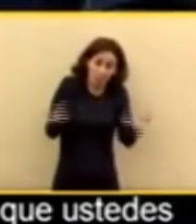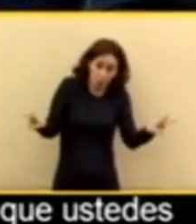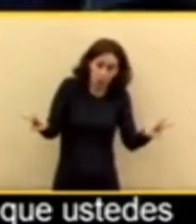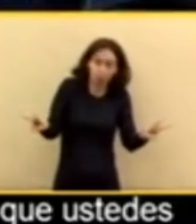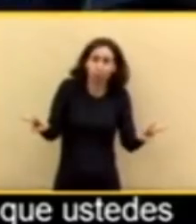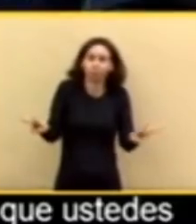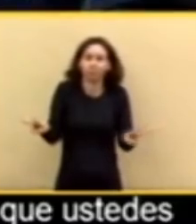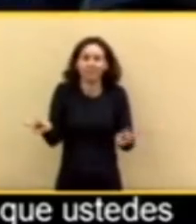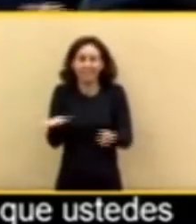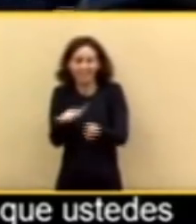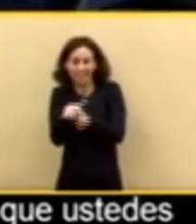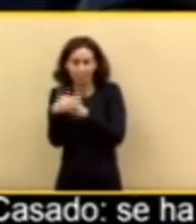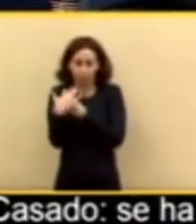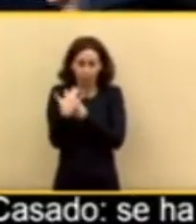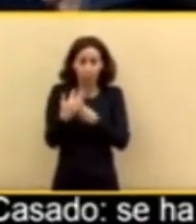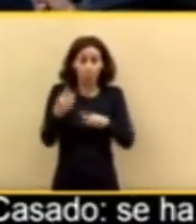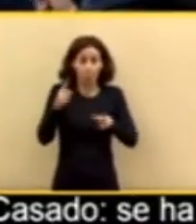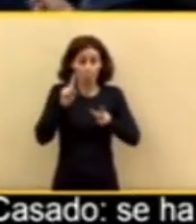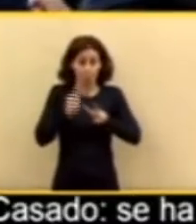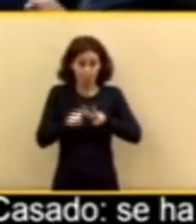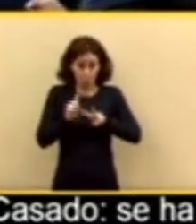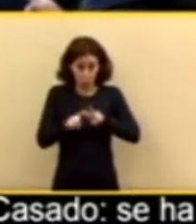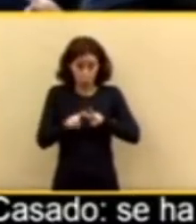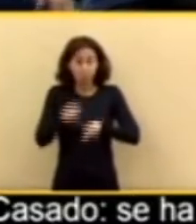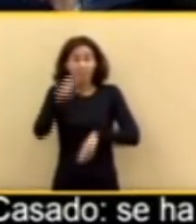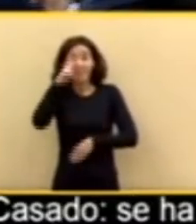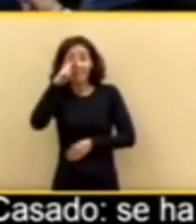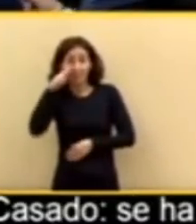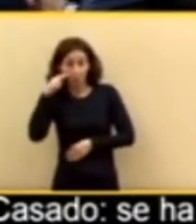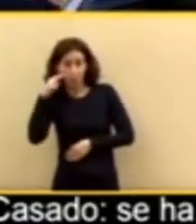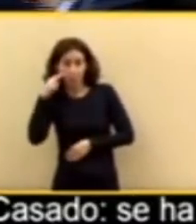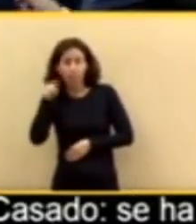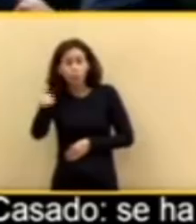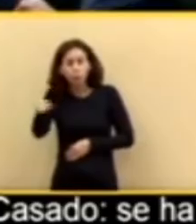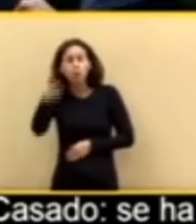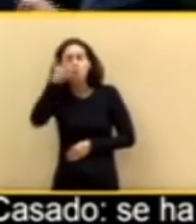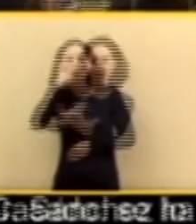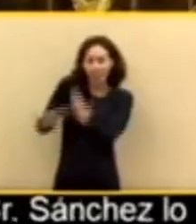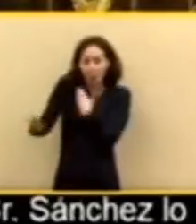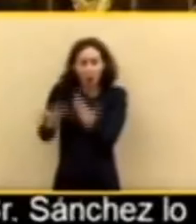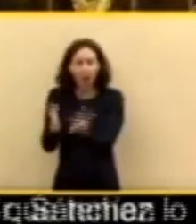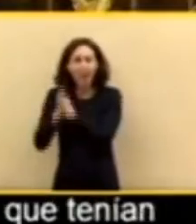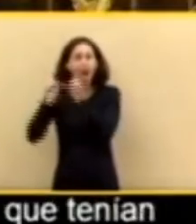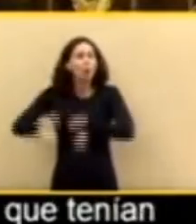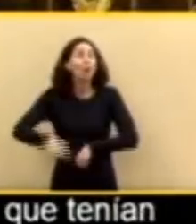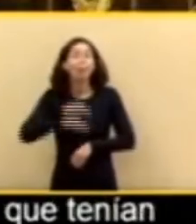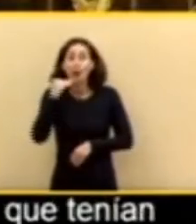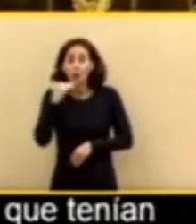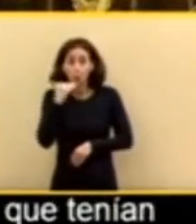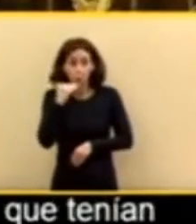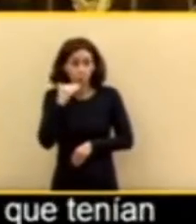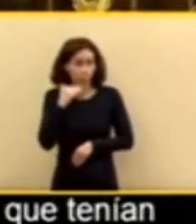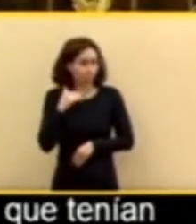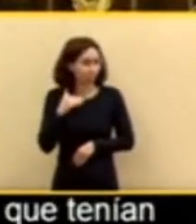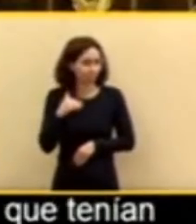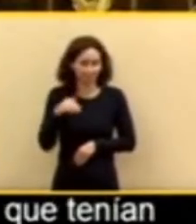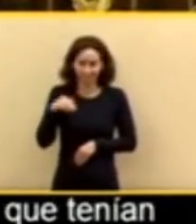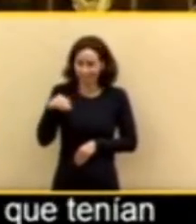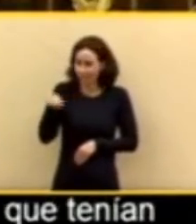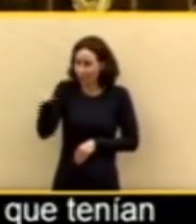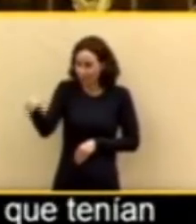poderosa. Y esto yo os lo pongo aquí ante vosotros para que vuestro... Dejas el balón ahí votando. Mira, que